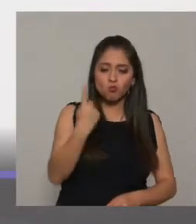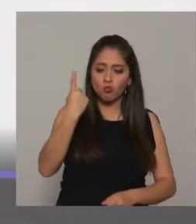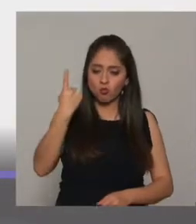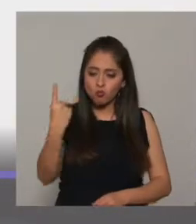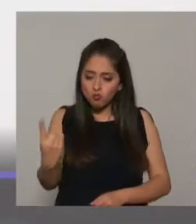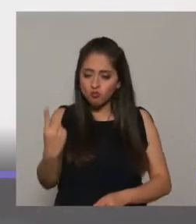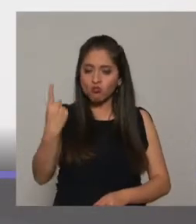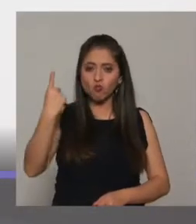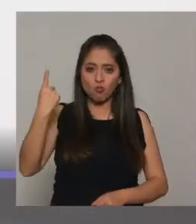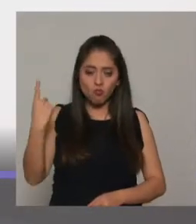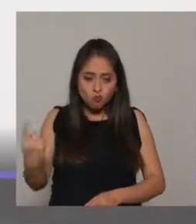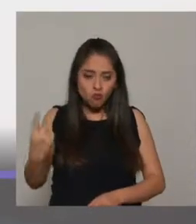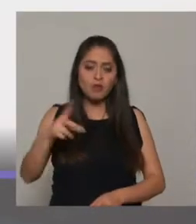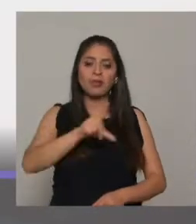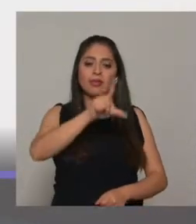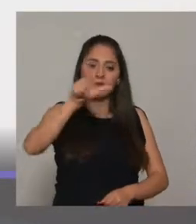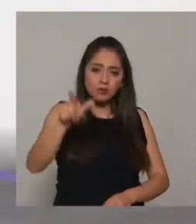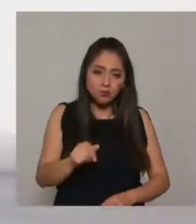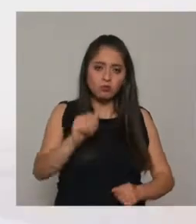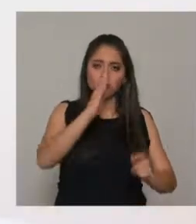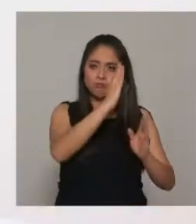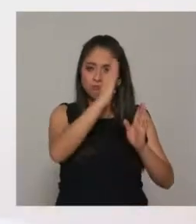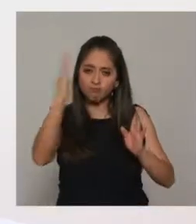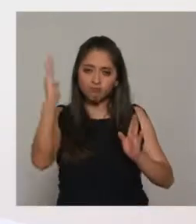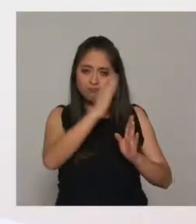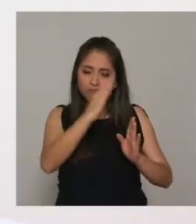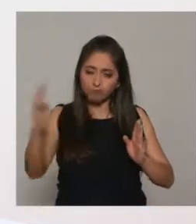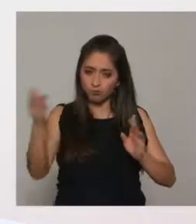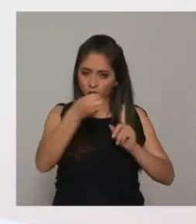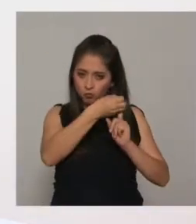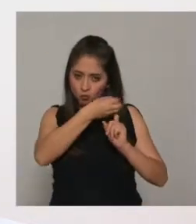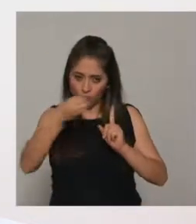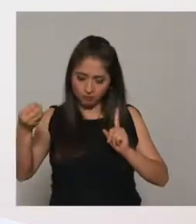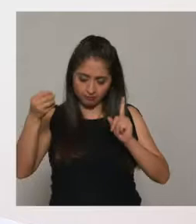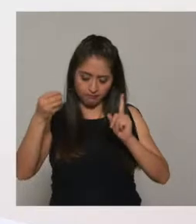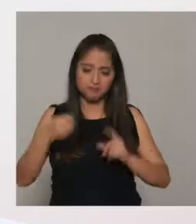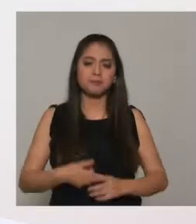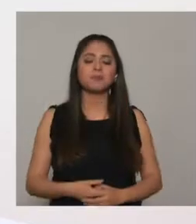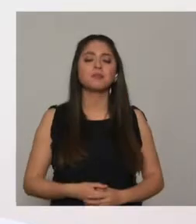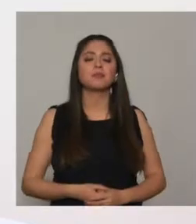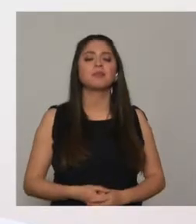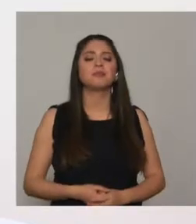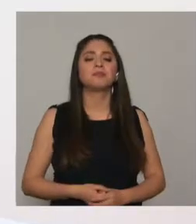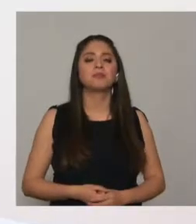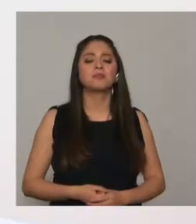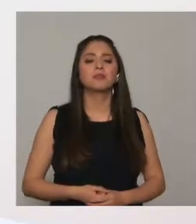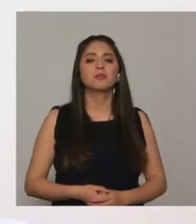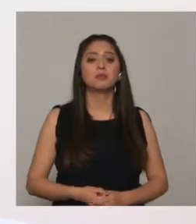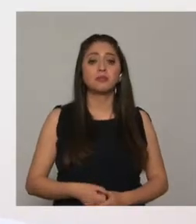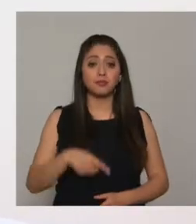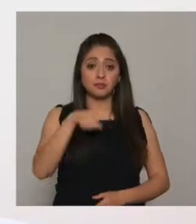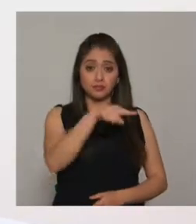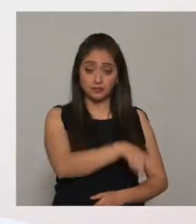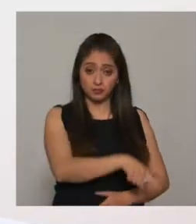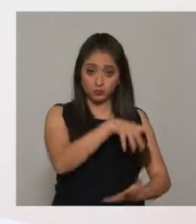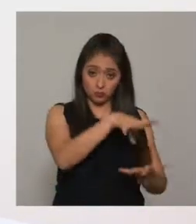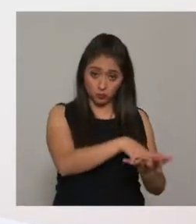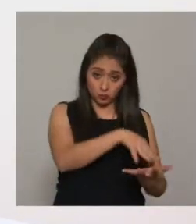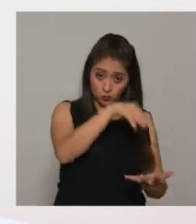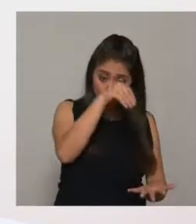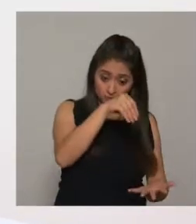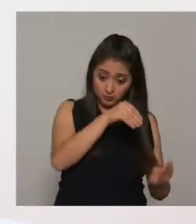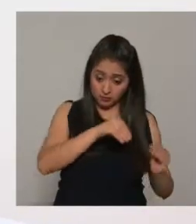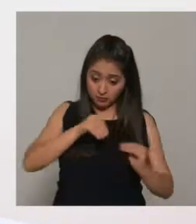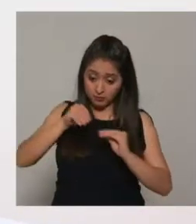acomodando. Entonces, ya con este esquema de la digitalización del cotejo, de las copias certificadas que guardamos nosotros de